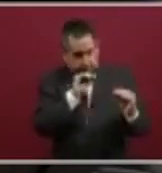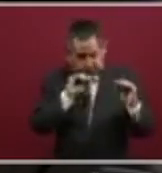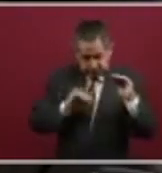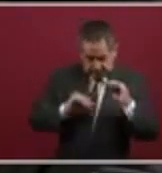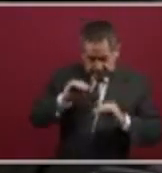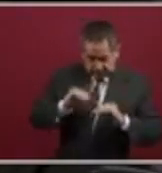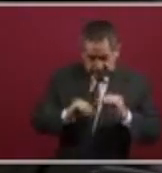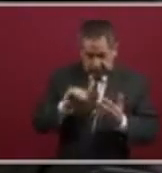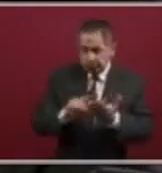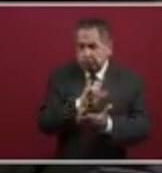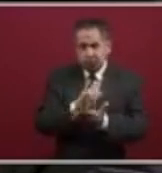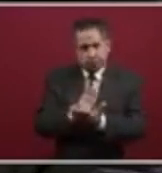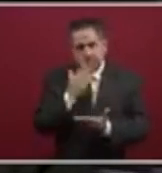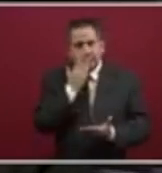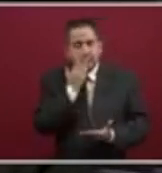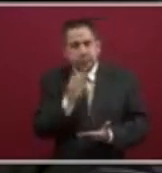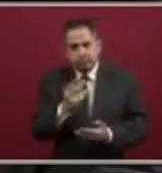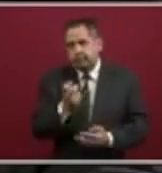En eso